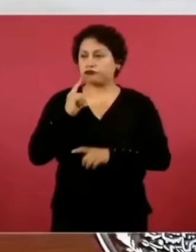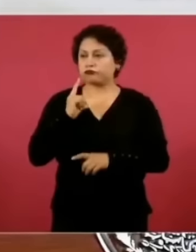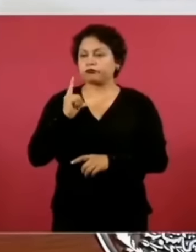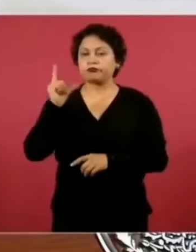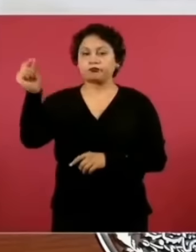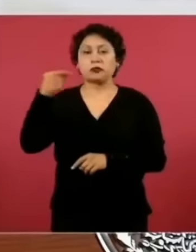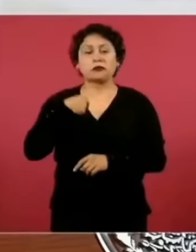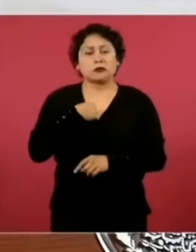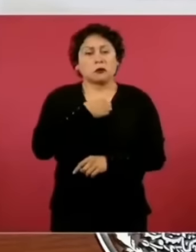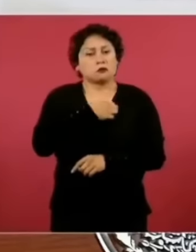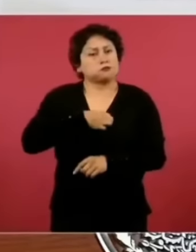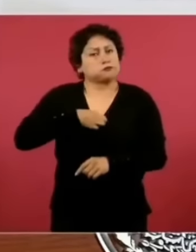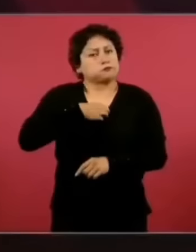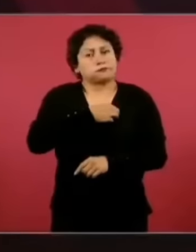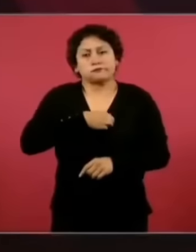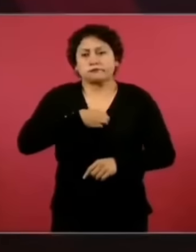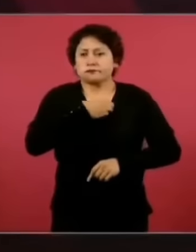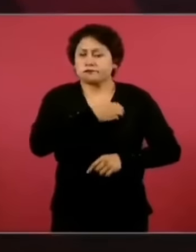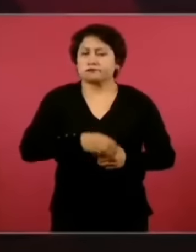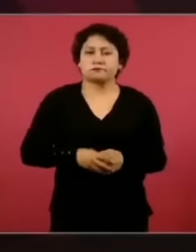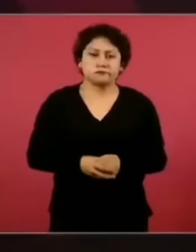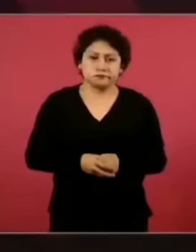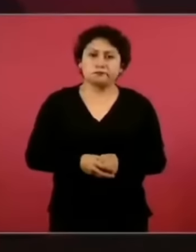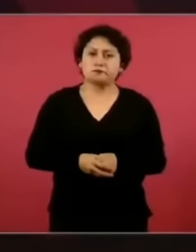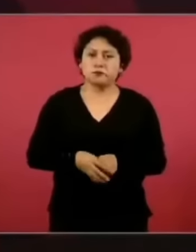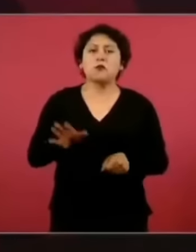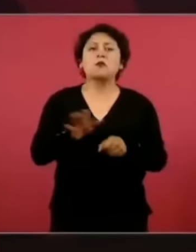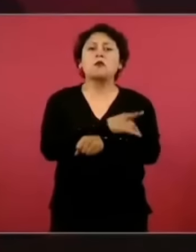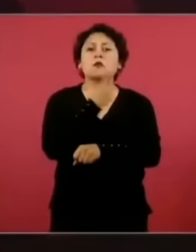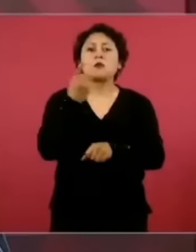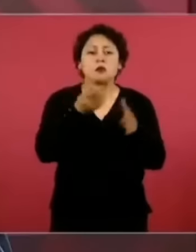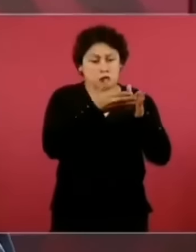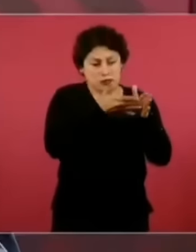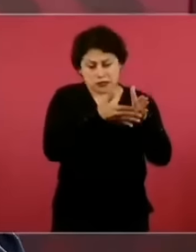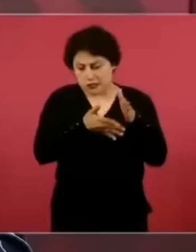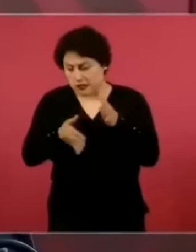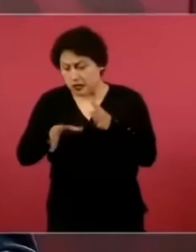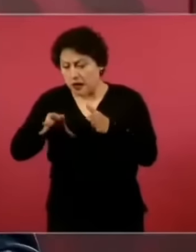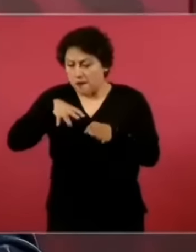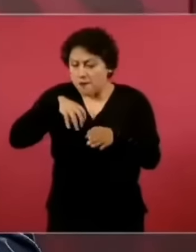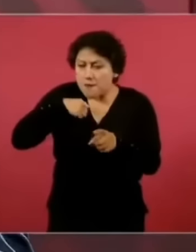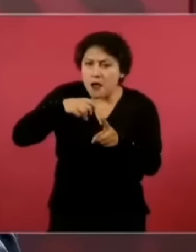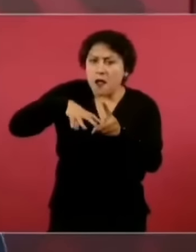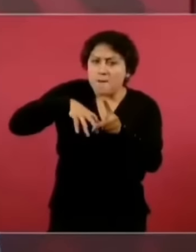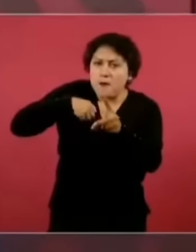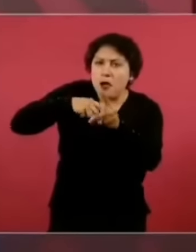porque logramos, nos costó muchísimo, pero al final